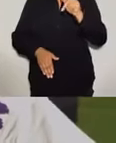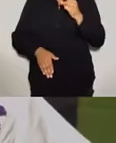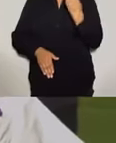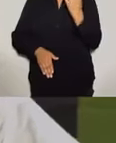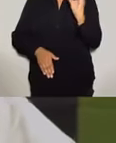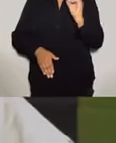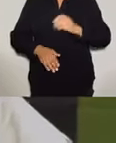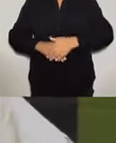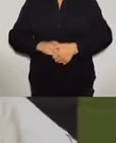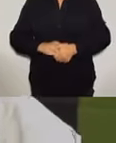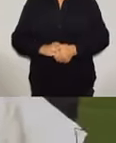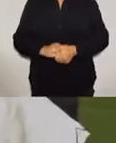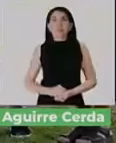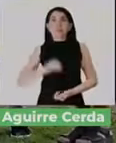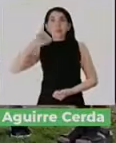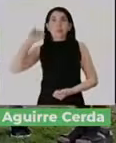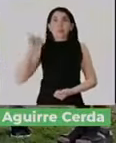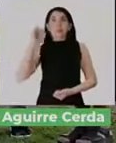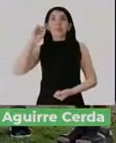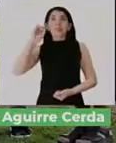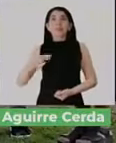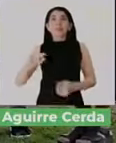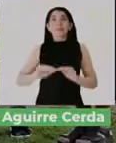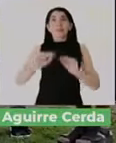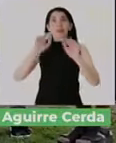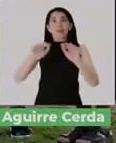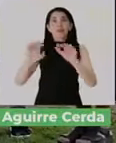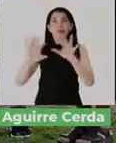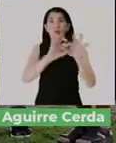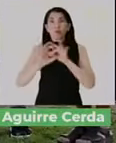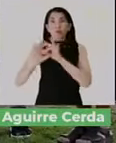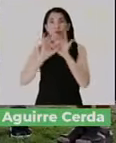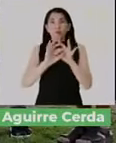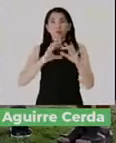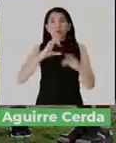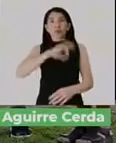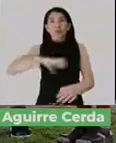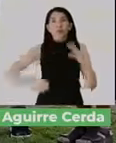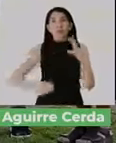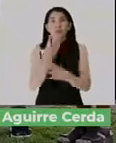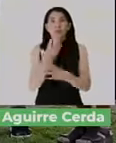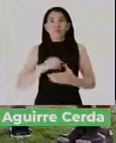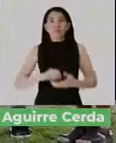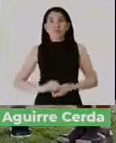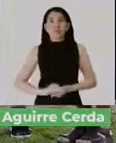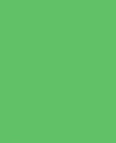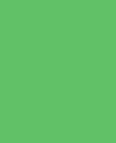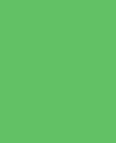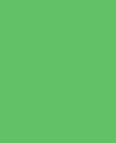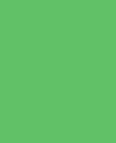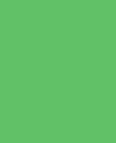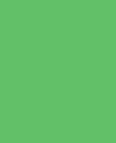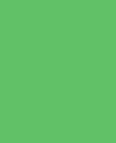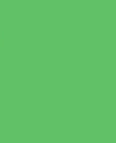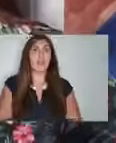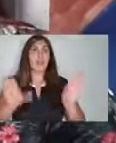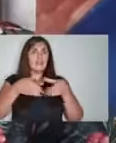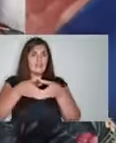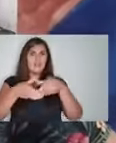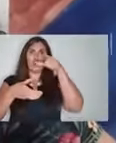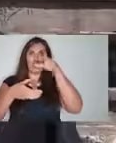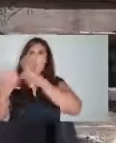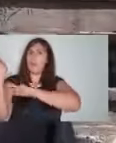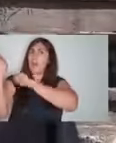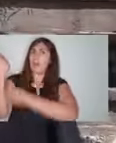Derberian, IK30. Independientes sin partido, juntos por un nuevo Chile. En